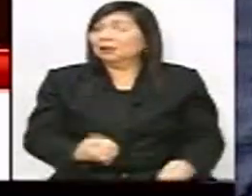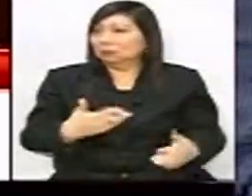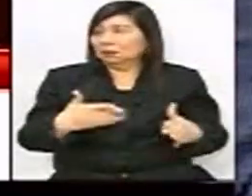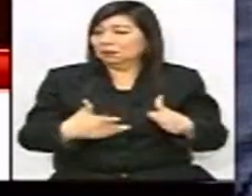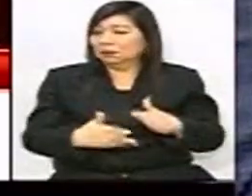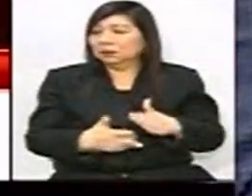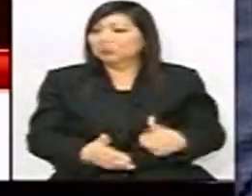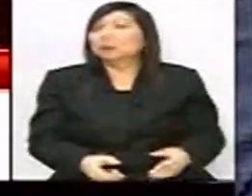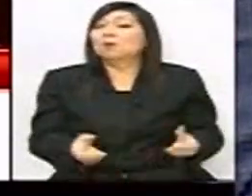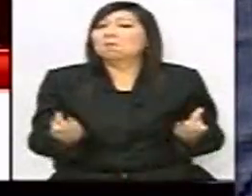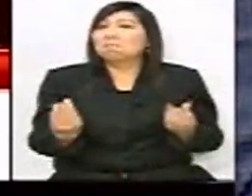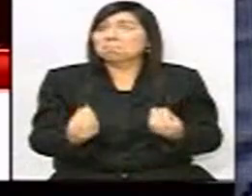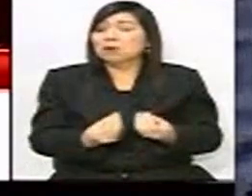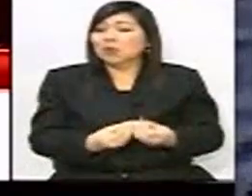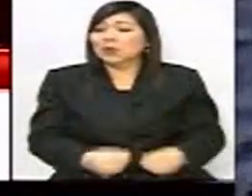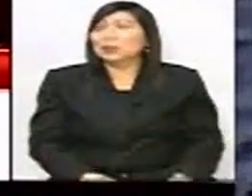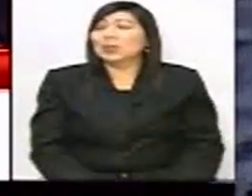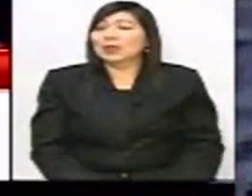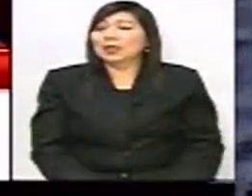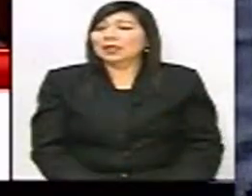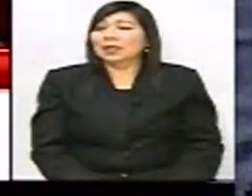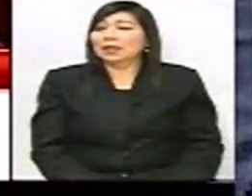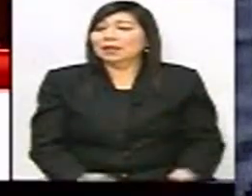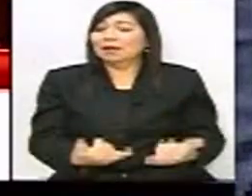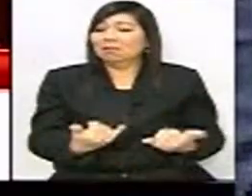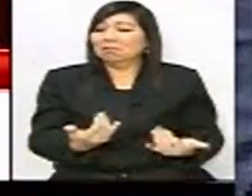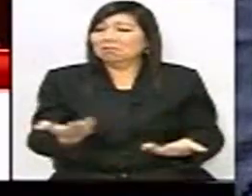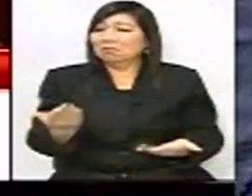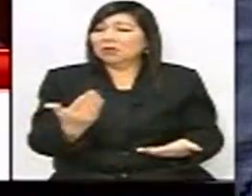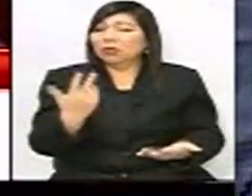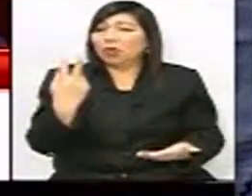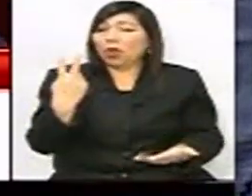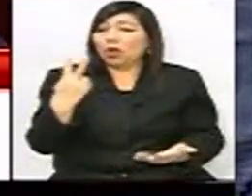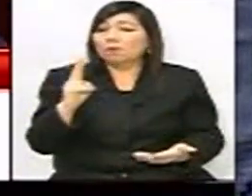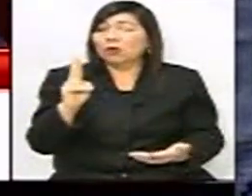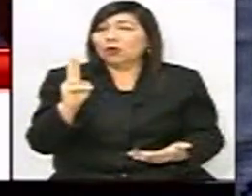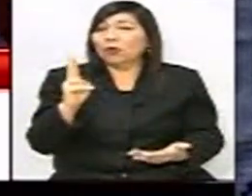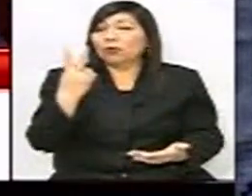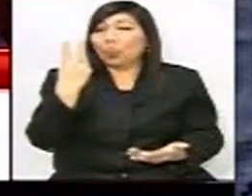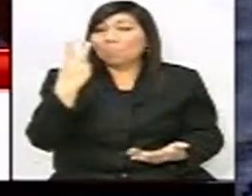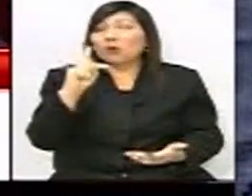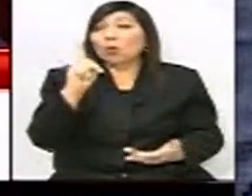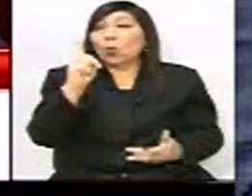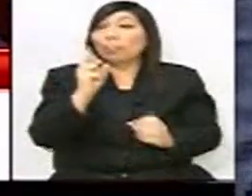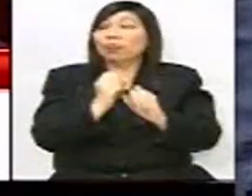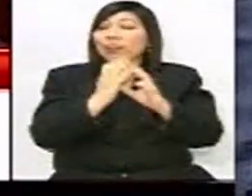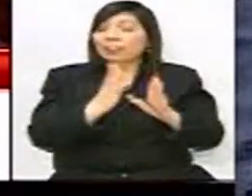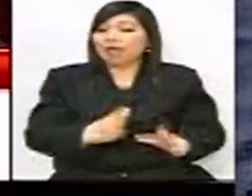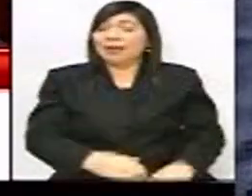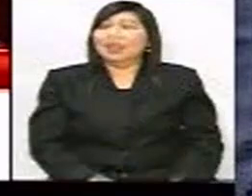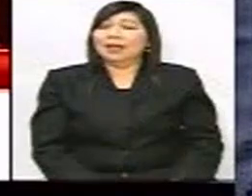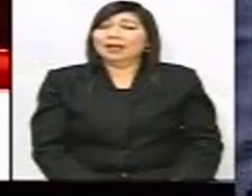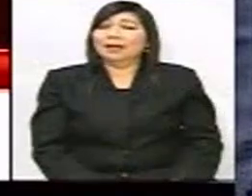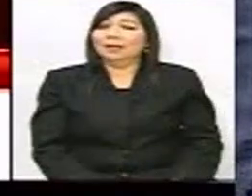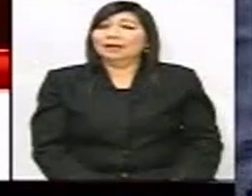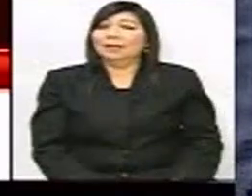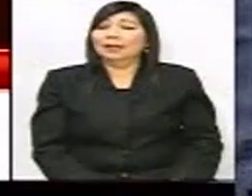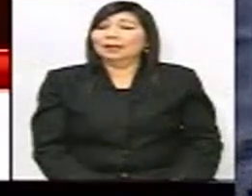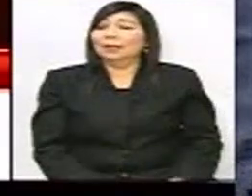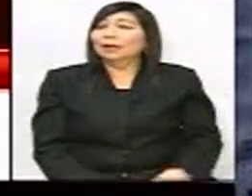a comparación de estos años. En la actualidad estarán recaudando 2 millones al día, presidente. ¿Pero qué? ¿Con